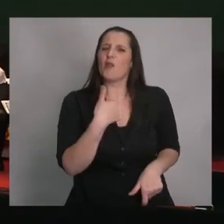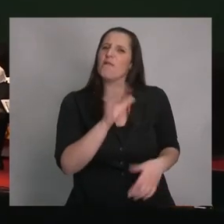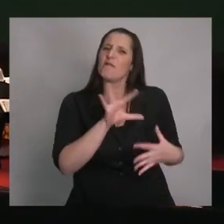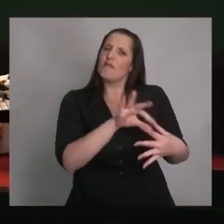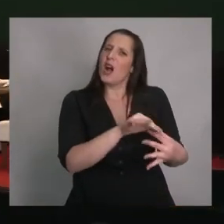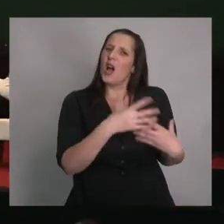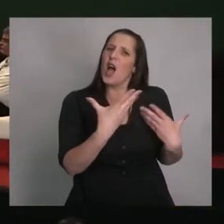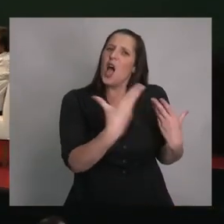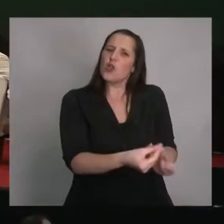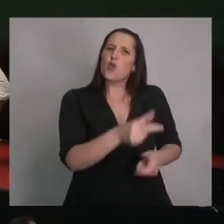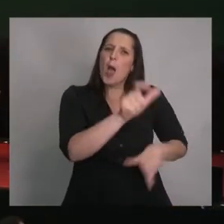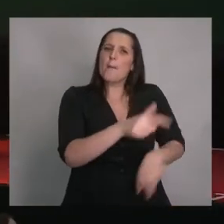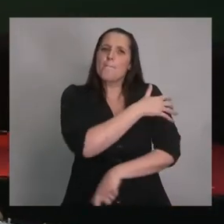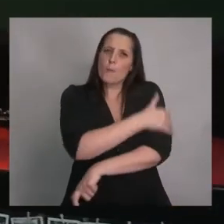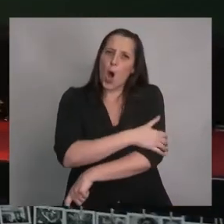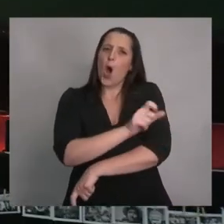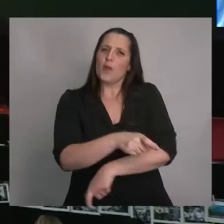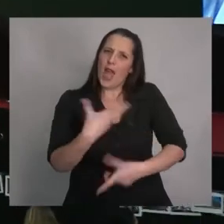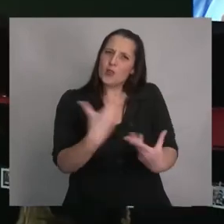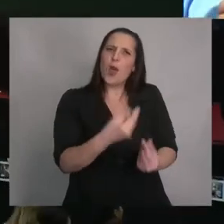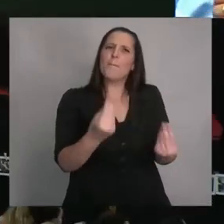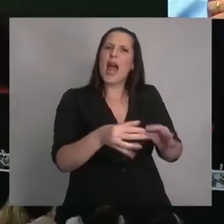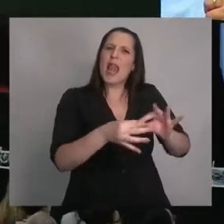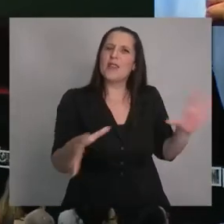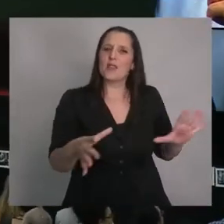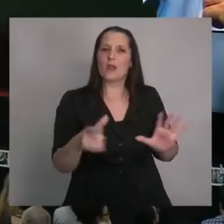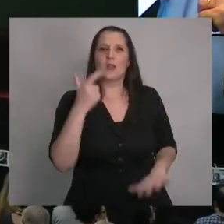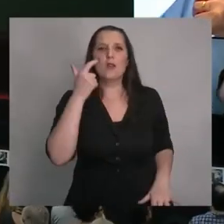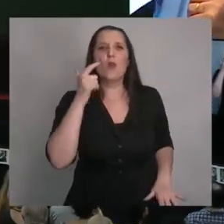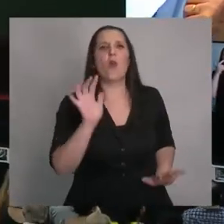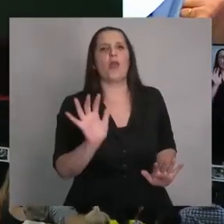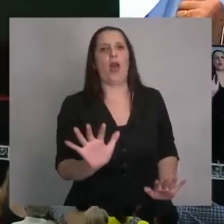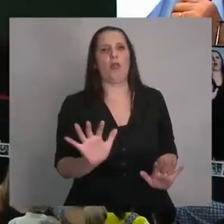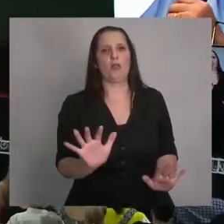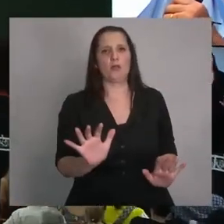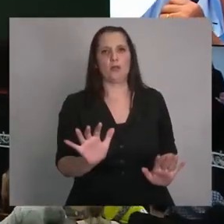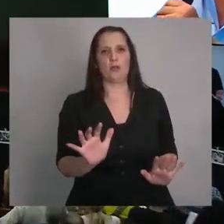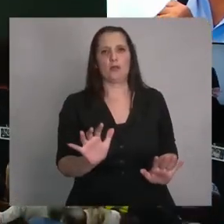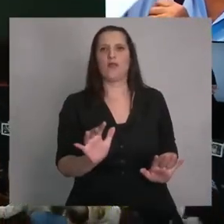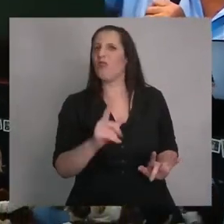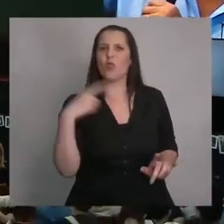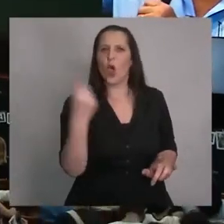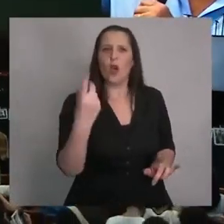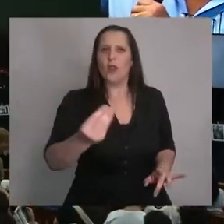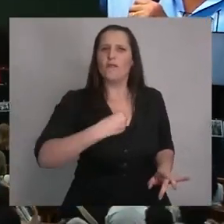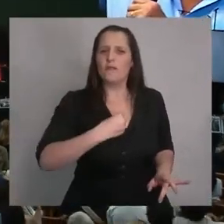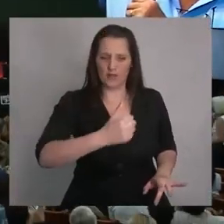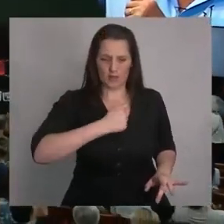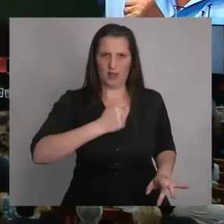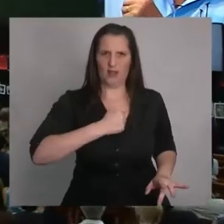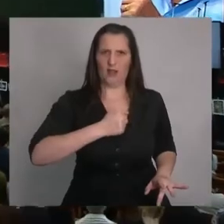en la lucha por la liberación cuidado no todos los cristianos